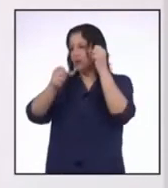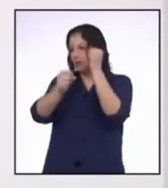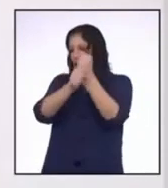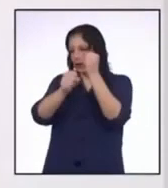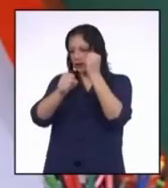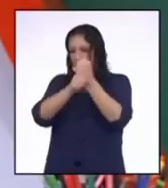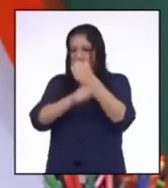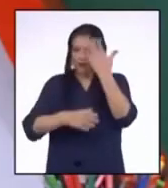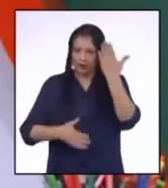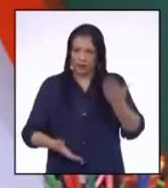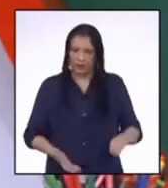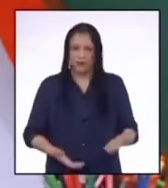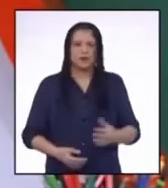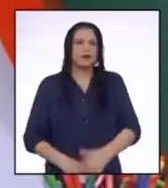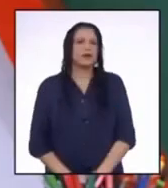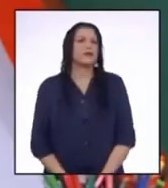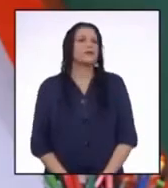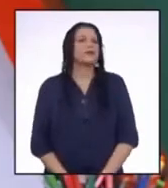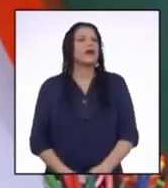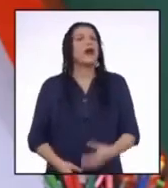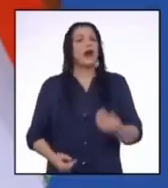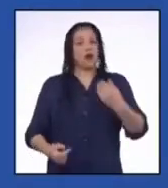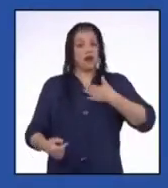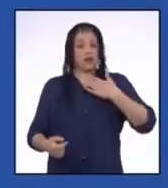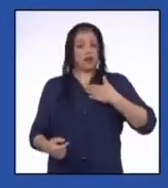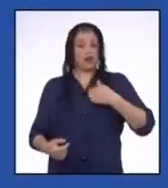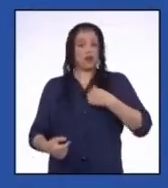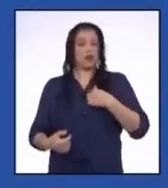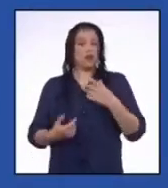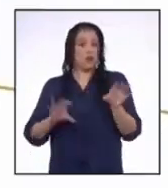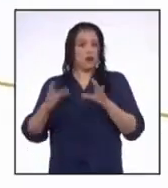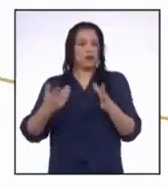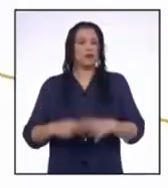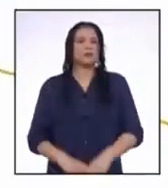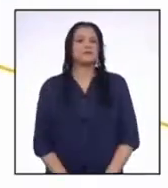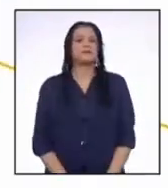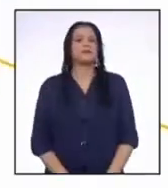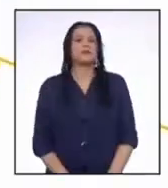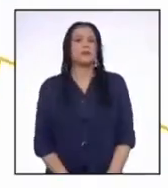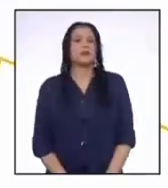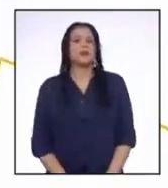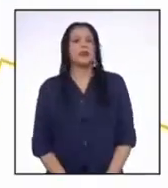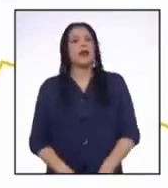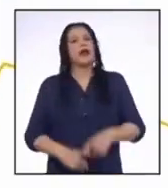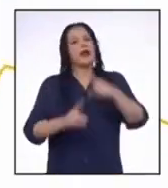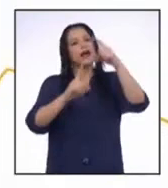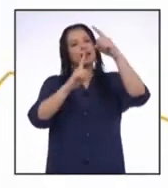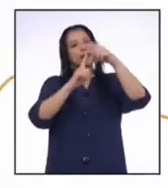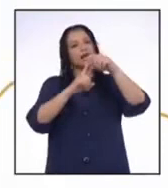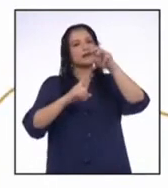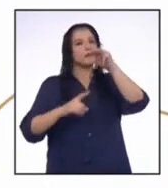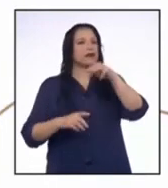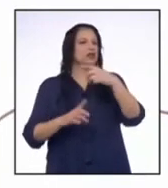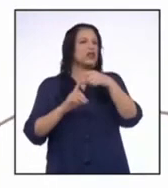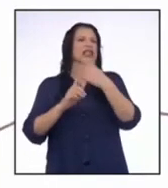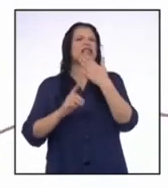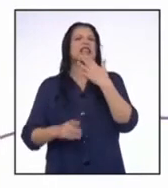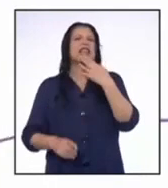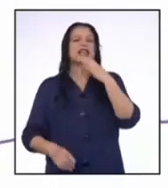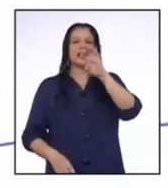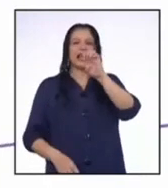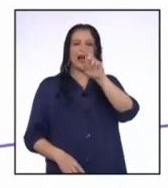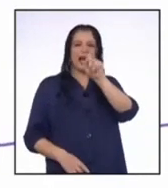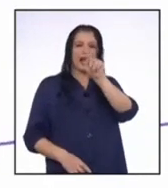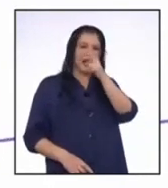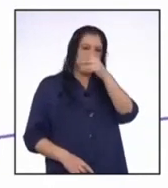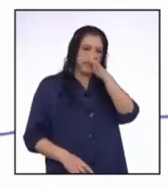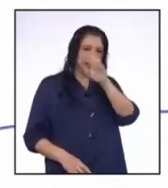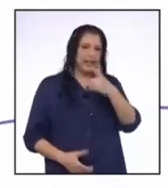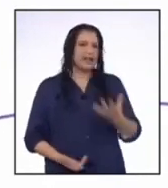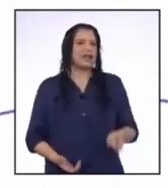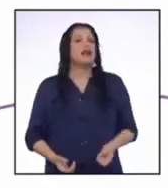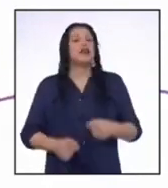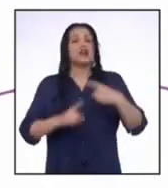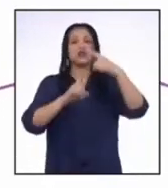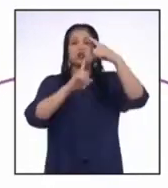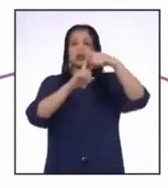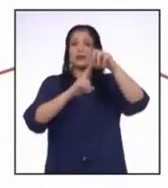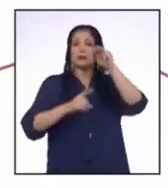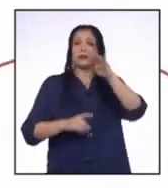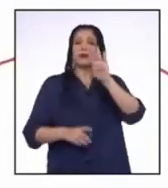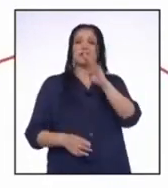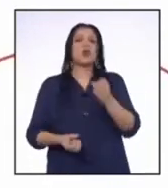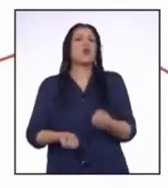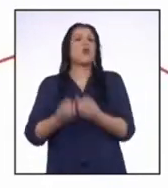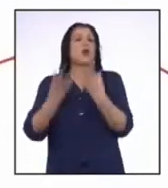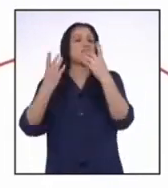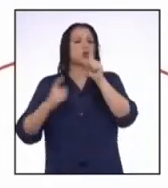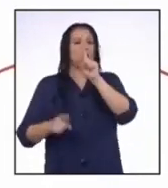trabajo, Miluska. Ok, profesora, ahora mi turno. La tasa metabólica total de Ethel. Su tasa metabólica basal era